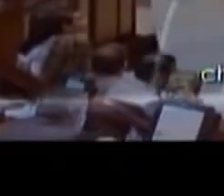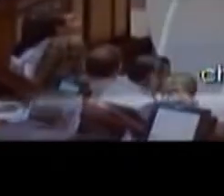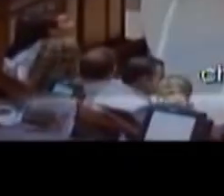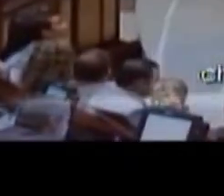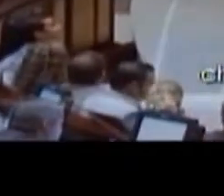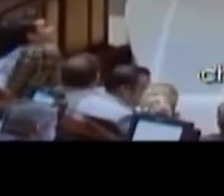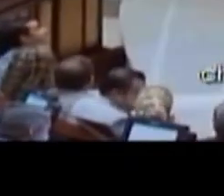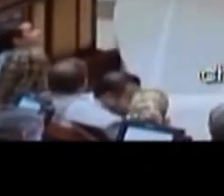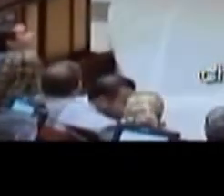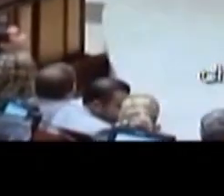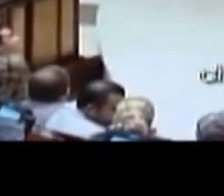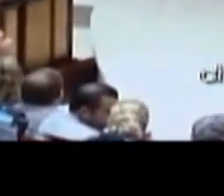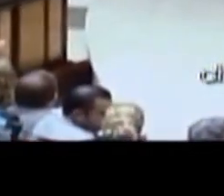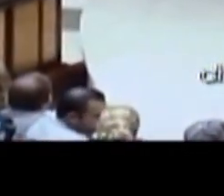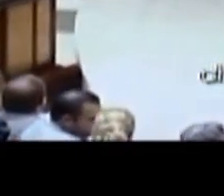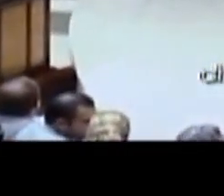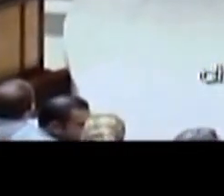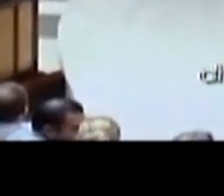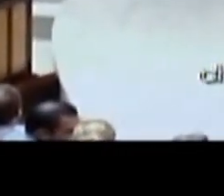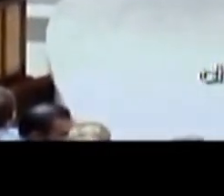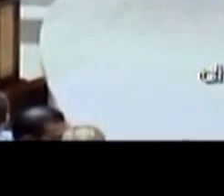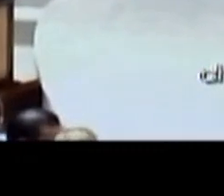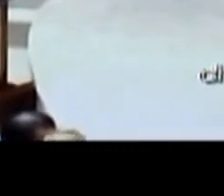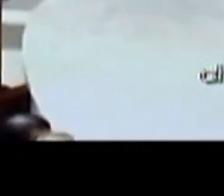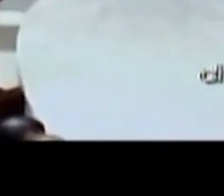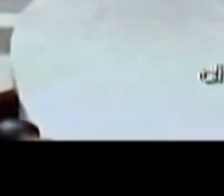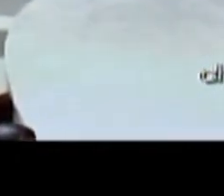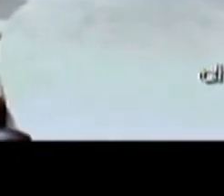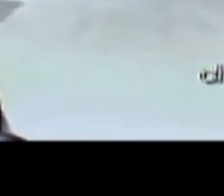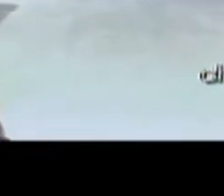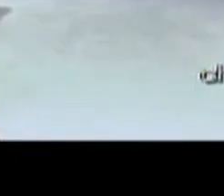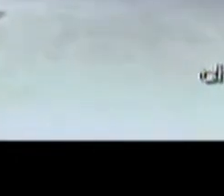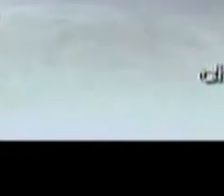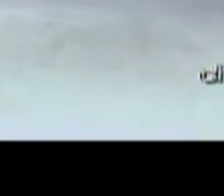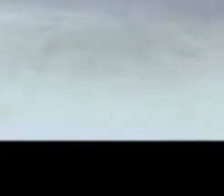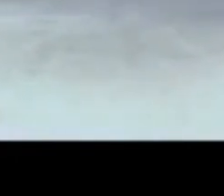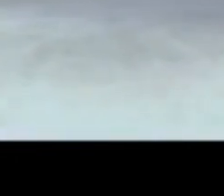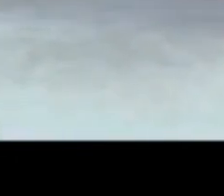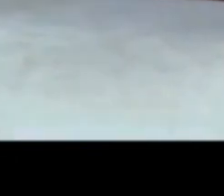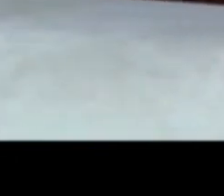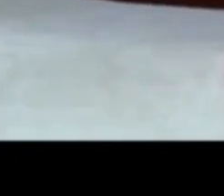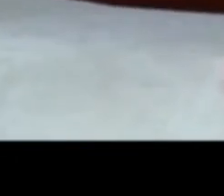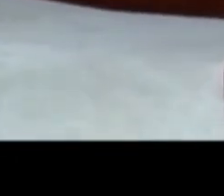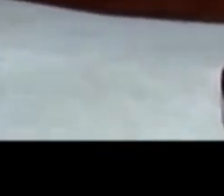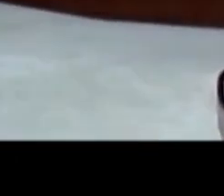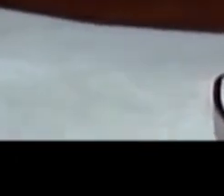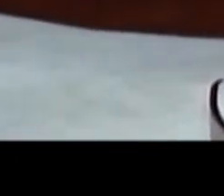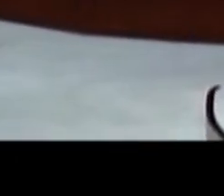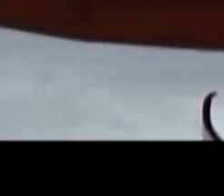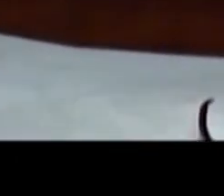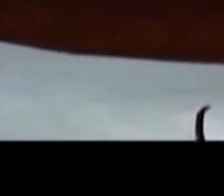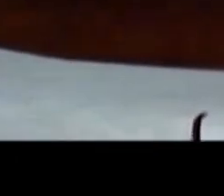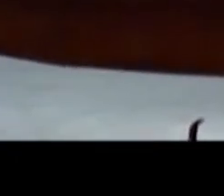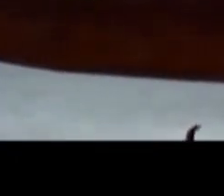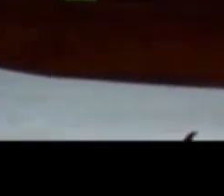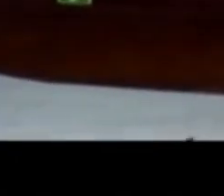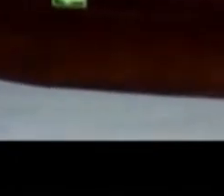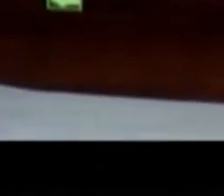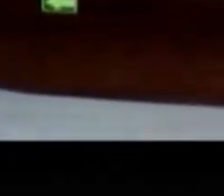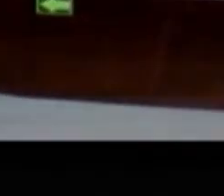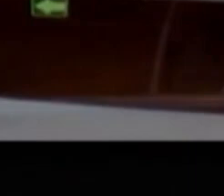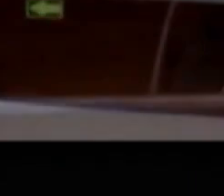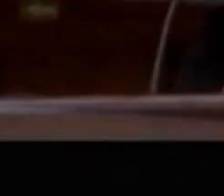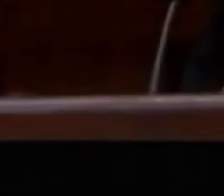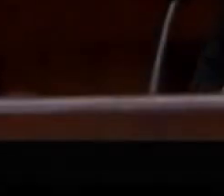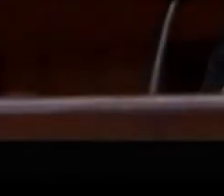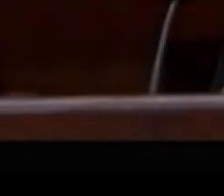que a partir de eso actuamos no solamente con la legalidad de un cargo, sino con toda la legitimidad de una sociedad